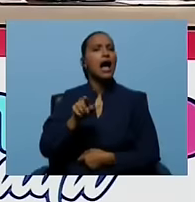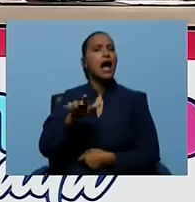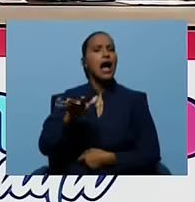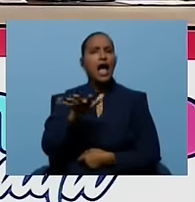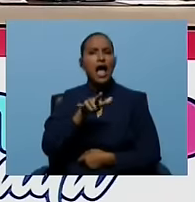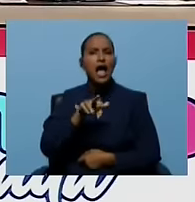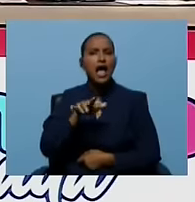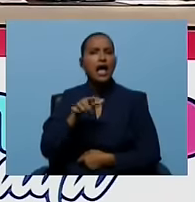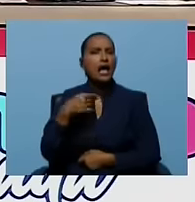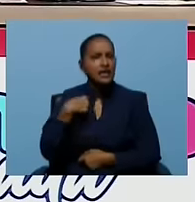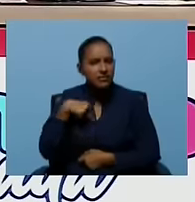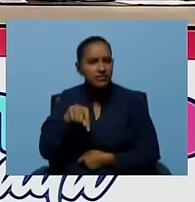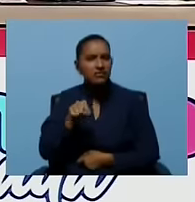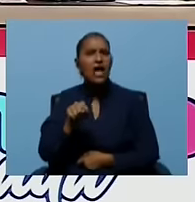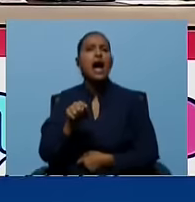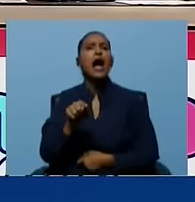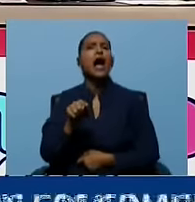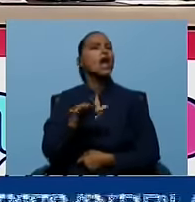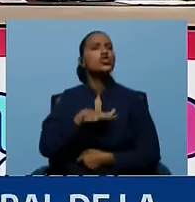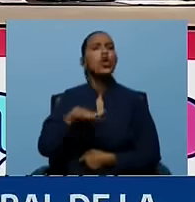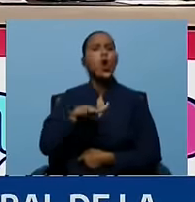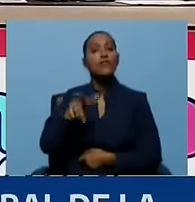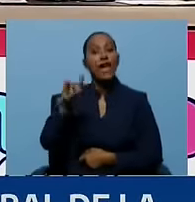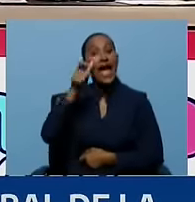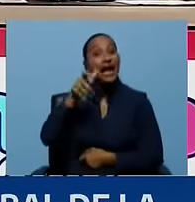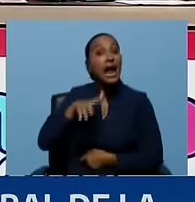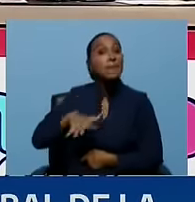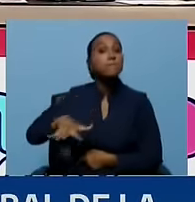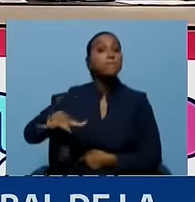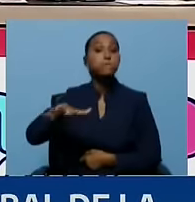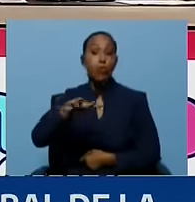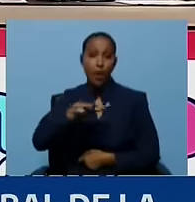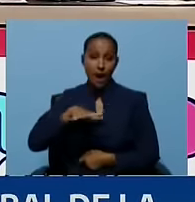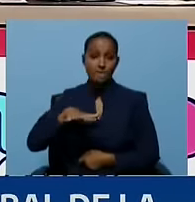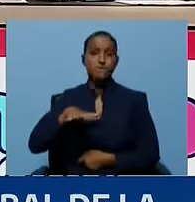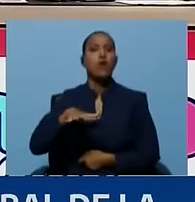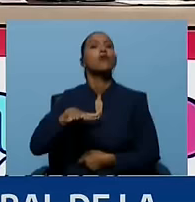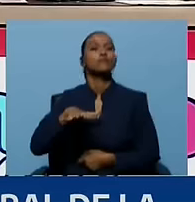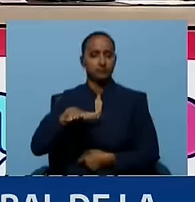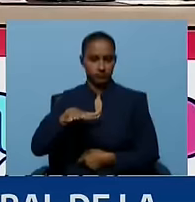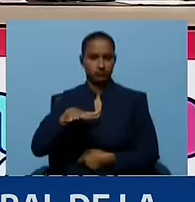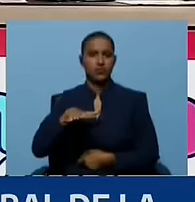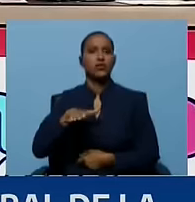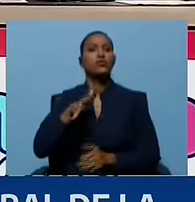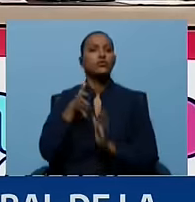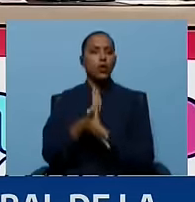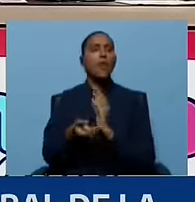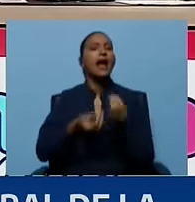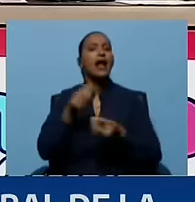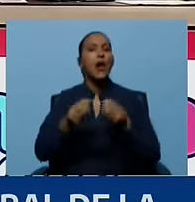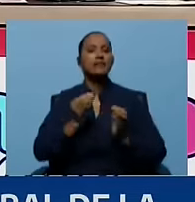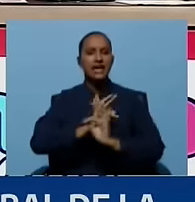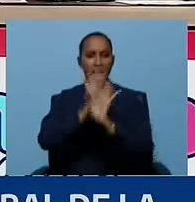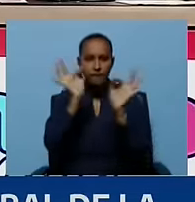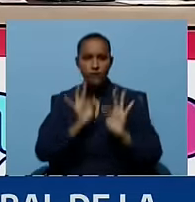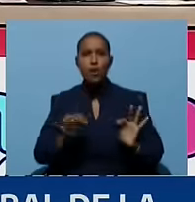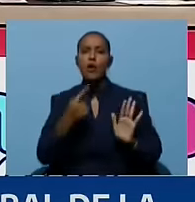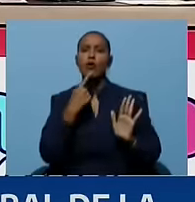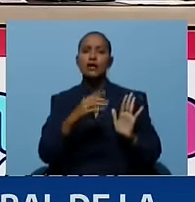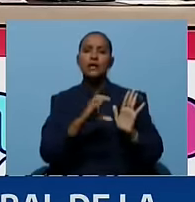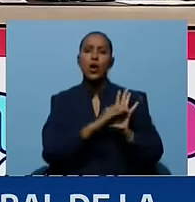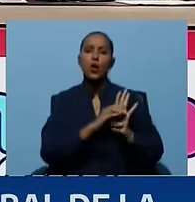intransferiblemente en el pueblo. Quien la ejerce directamente en la forma prevista en esta constitución y en la